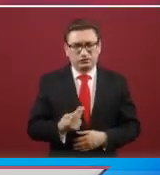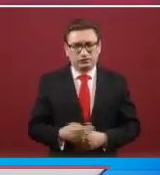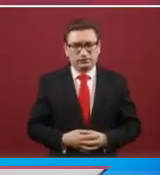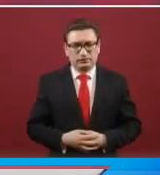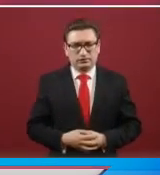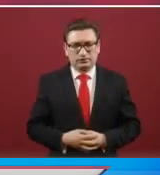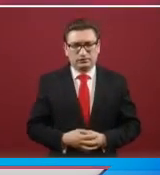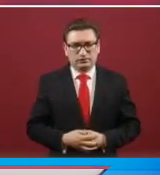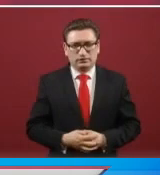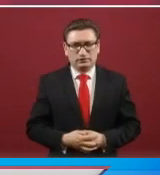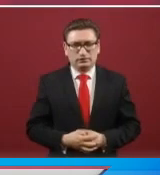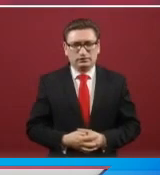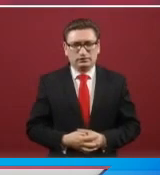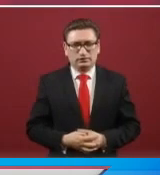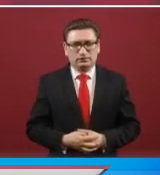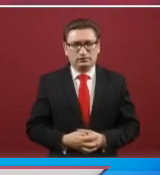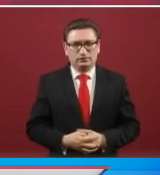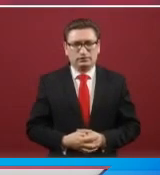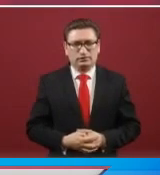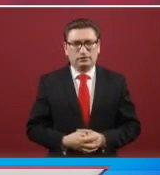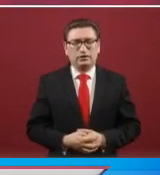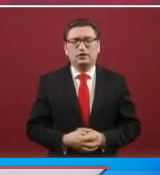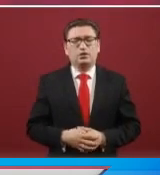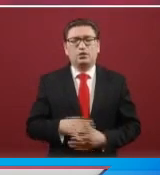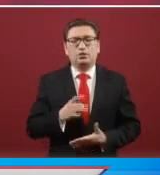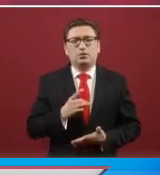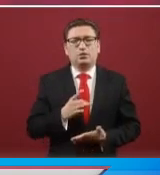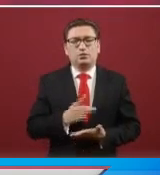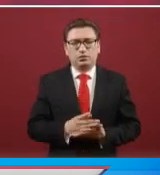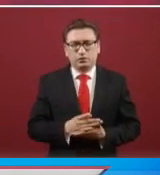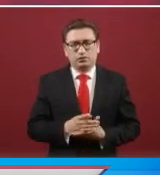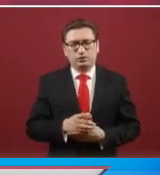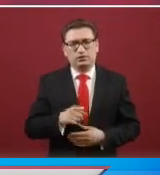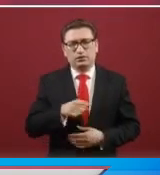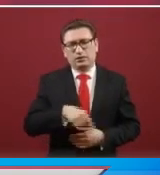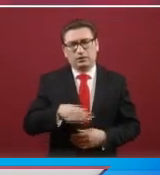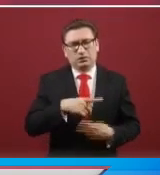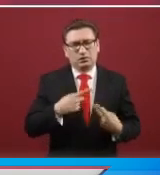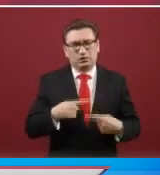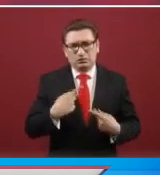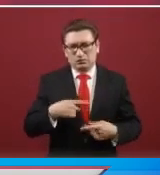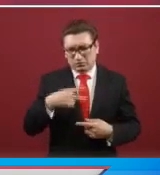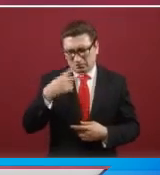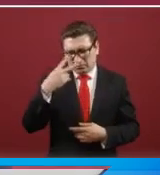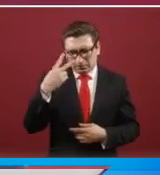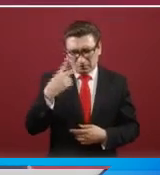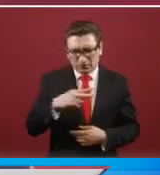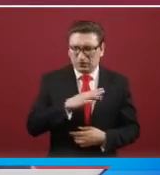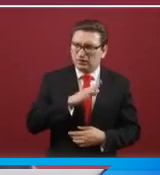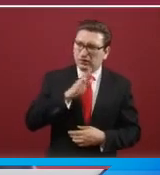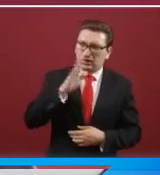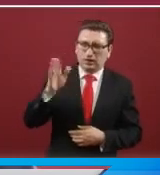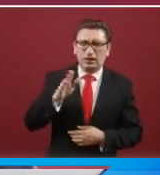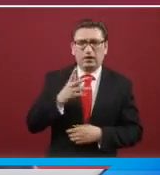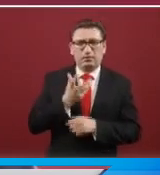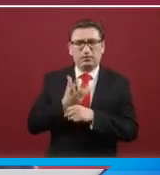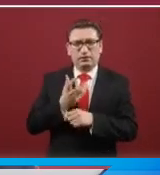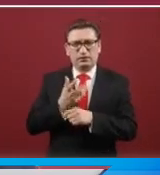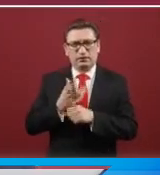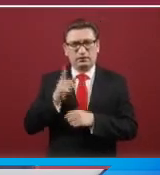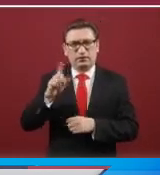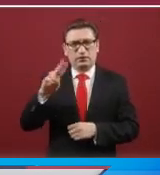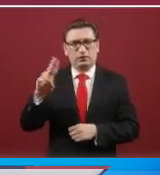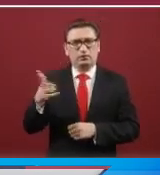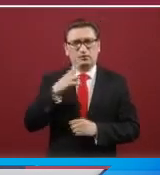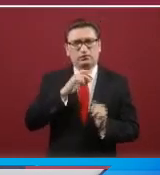los cuestionamientos de las Islas Clipperton en control del gobierno francés. El presidente recuerda que era un proceso de las potencias el tomar control de